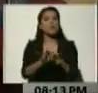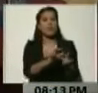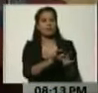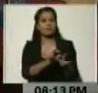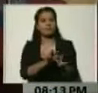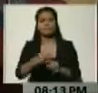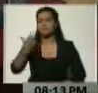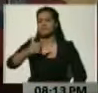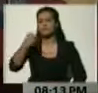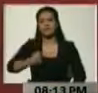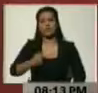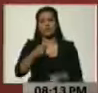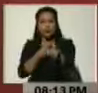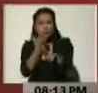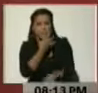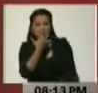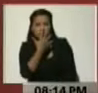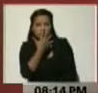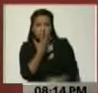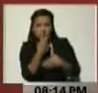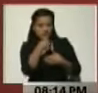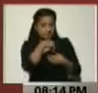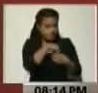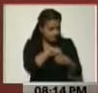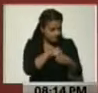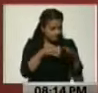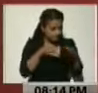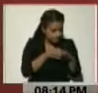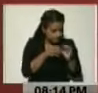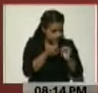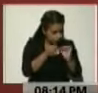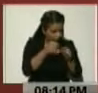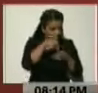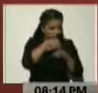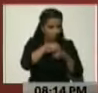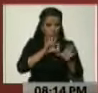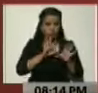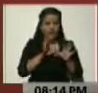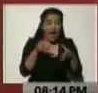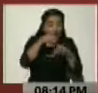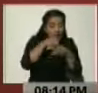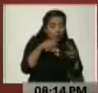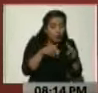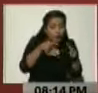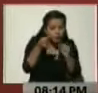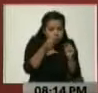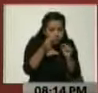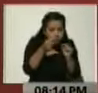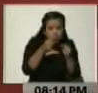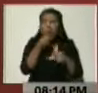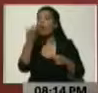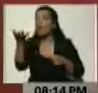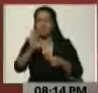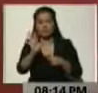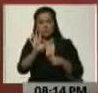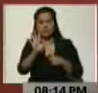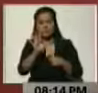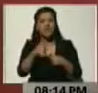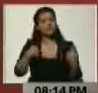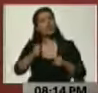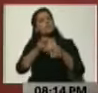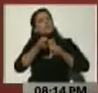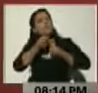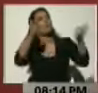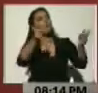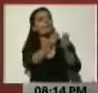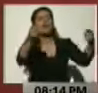Si usted tiene una duda, para adentro. Vamos a discutirlo. Okay, yo lo voy a declarar en el Nacional para que